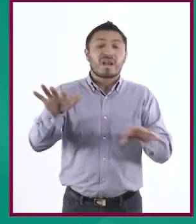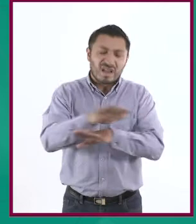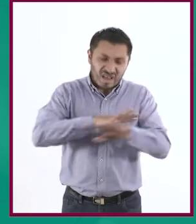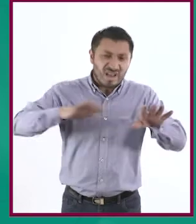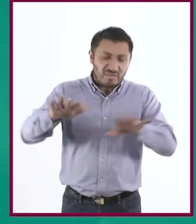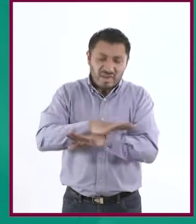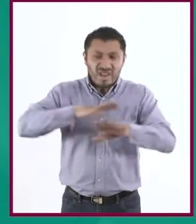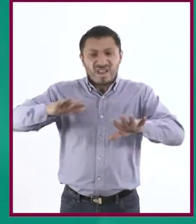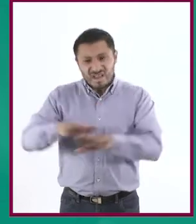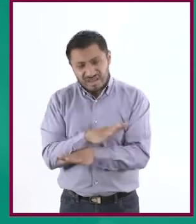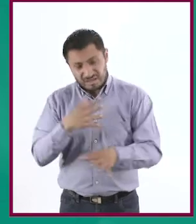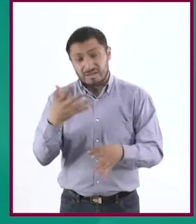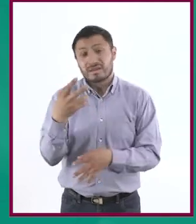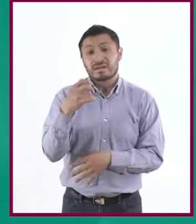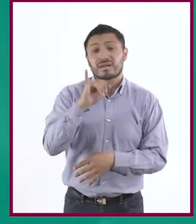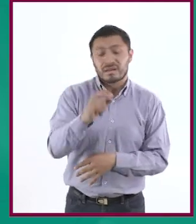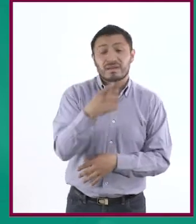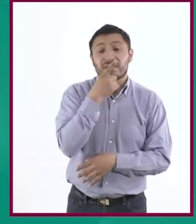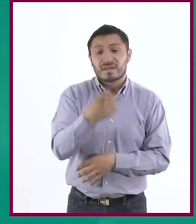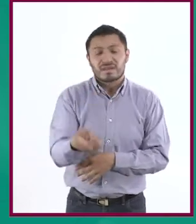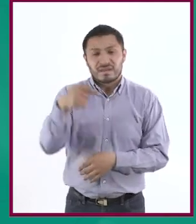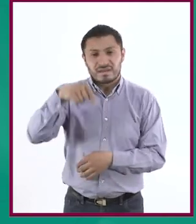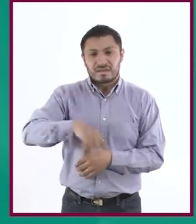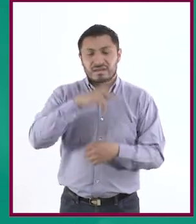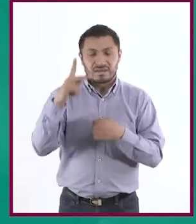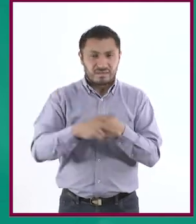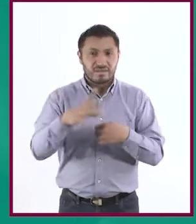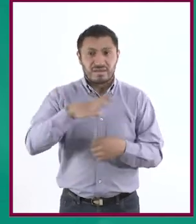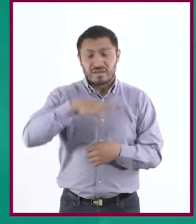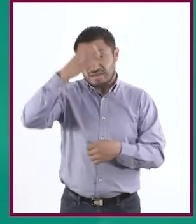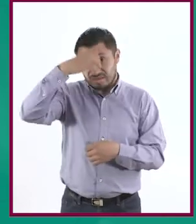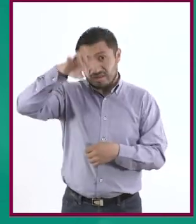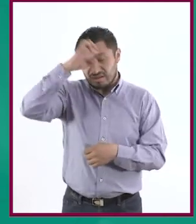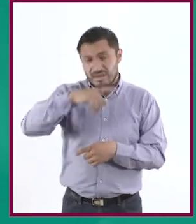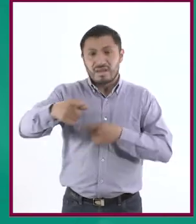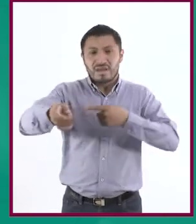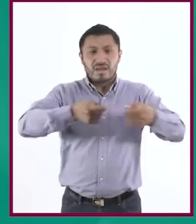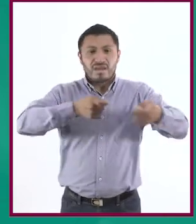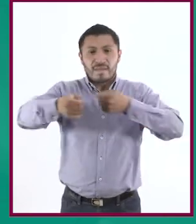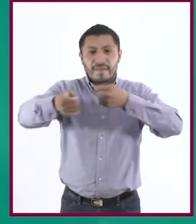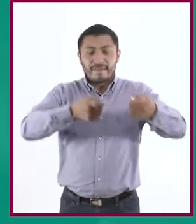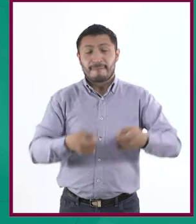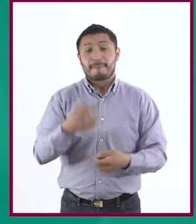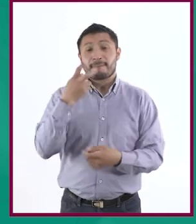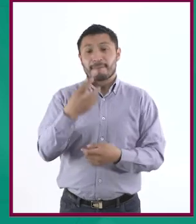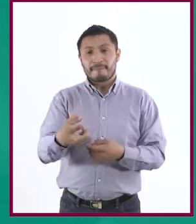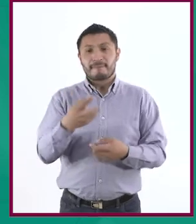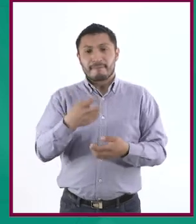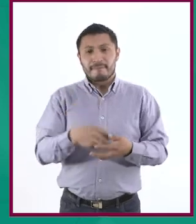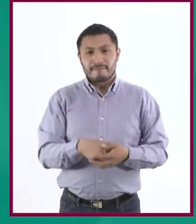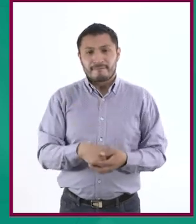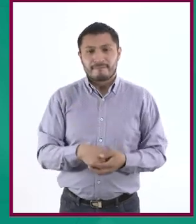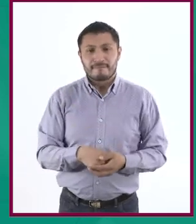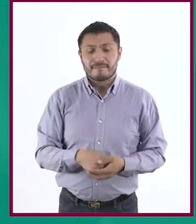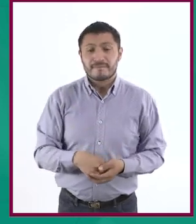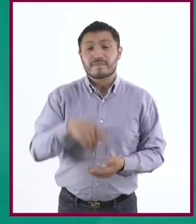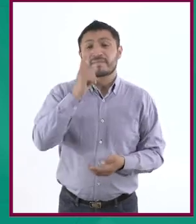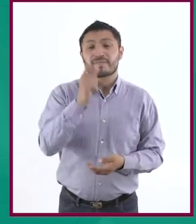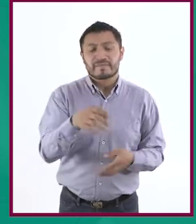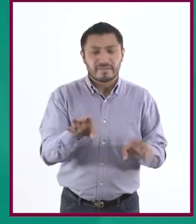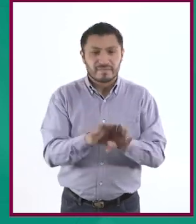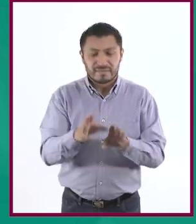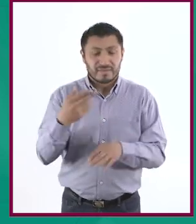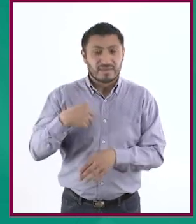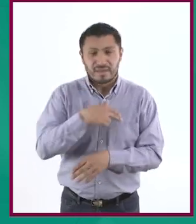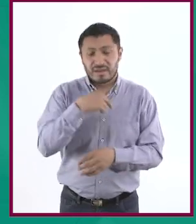Y sí debo decir que nuestro país tiene experiencia regulatoria en esto. O sea, fuimos